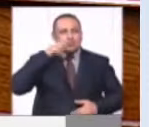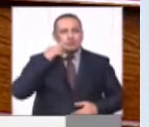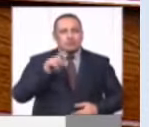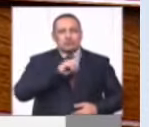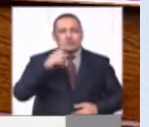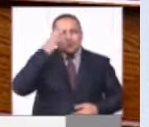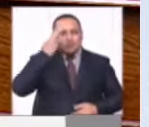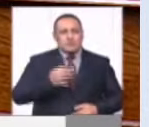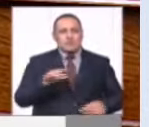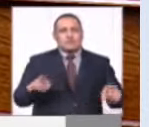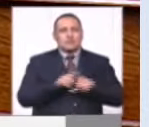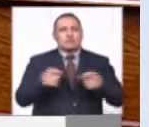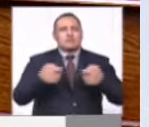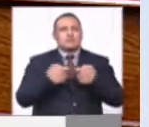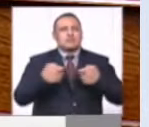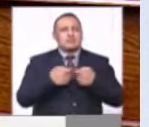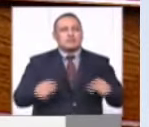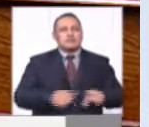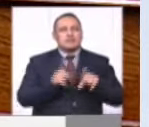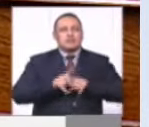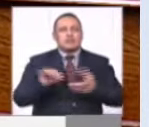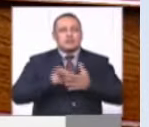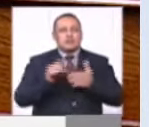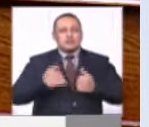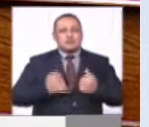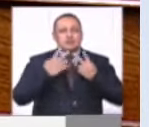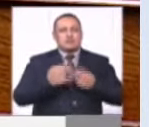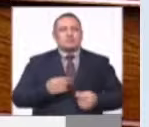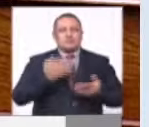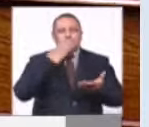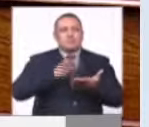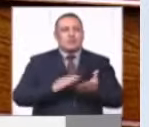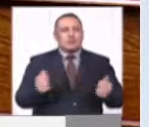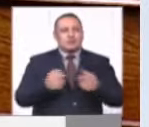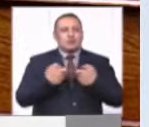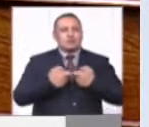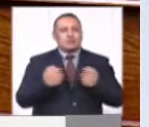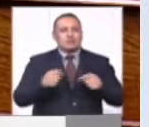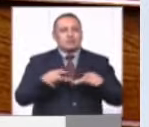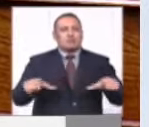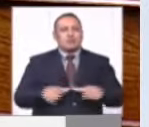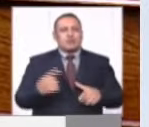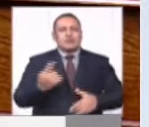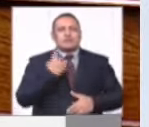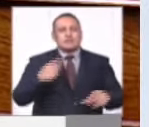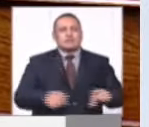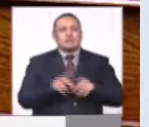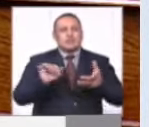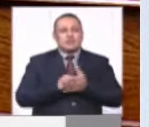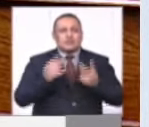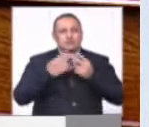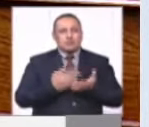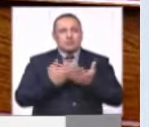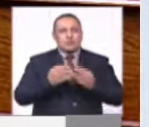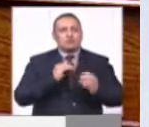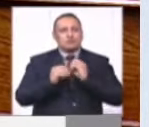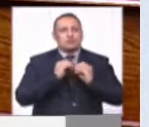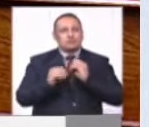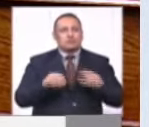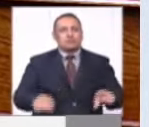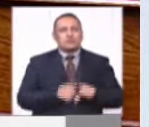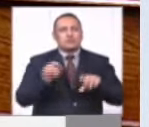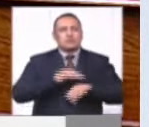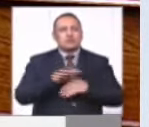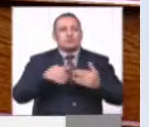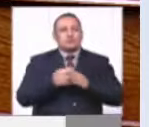cree. Internet rural, efectivamente es pésimo ese internet en el sector rural y tienen que resarcir eso. Sobre